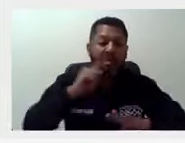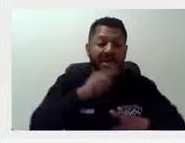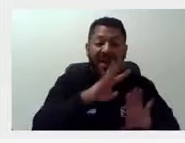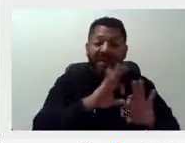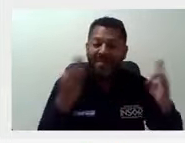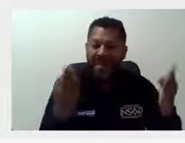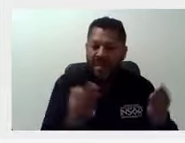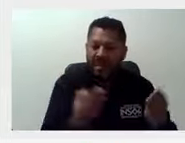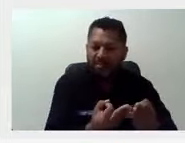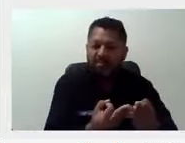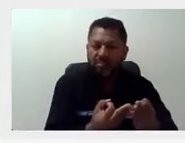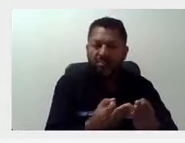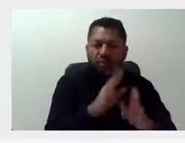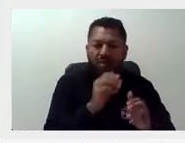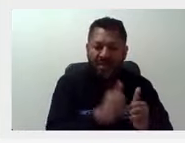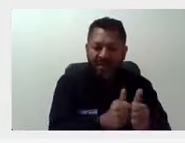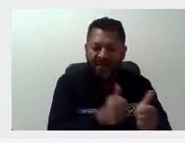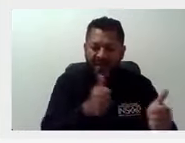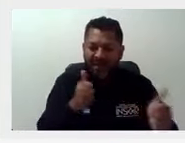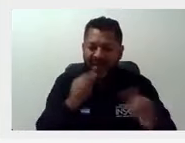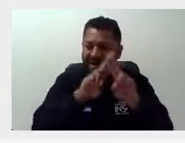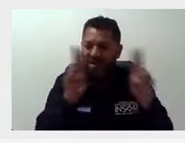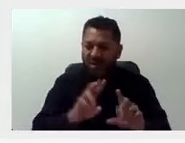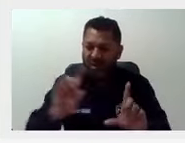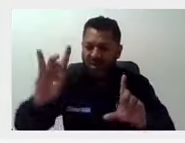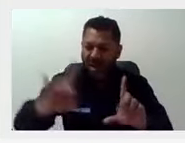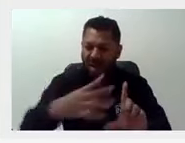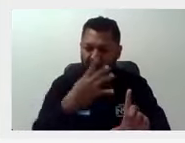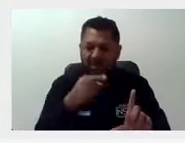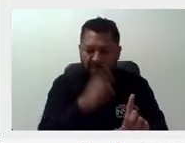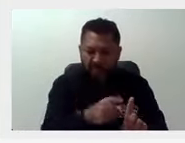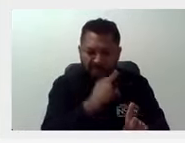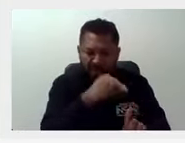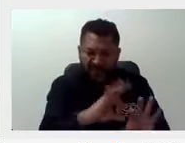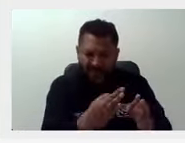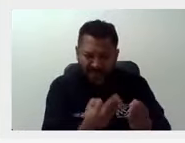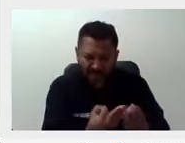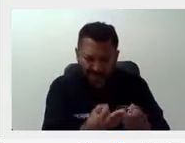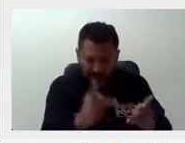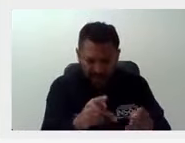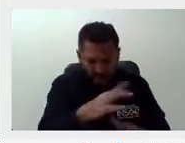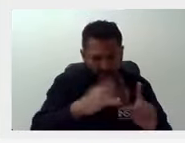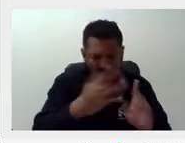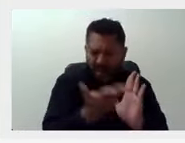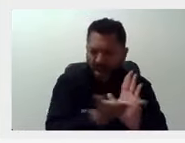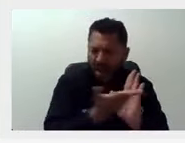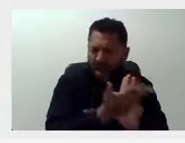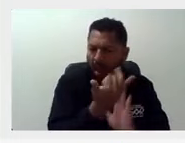en la modalidad virtual como a distancia durante esta época que tenemos en la pandemia?